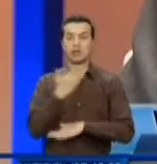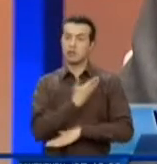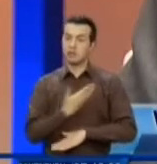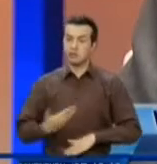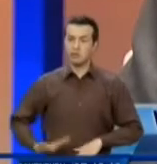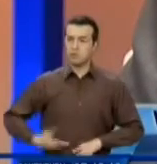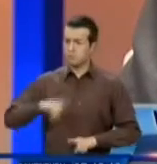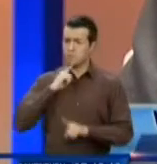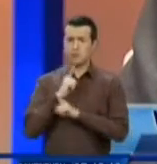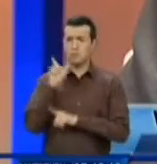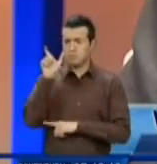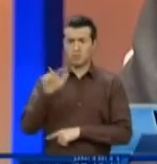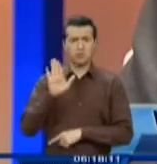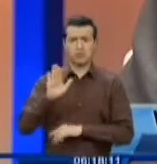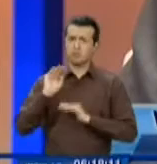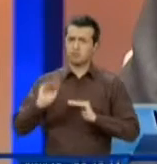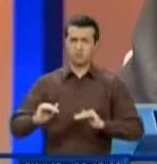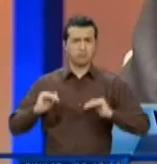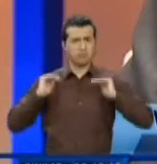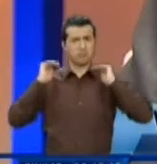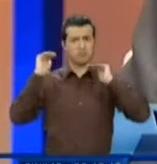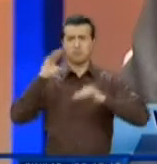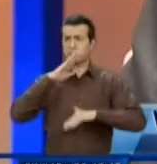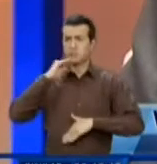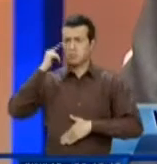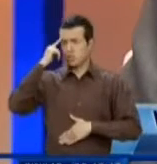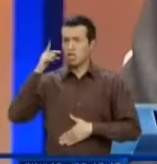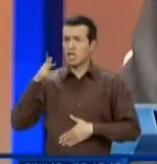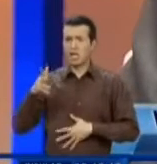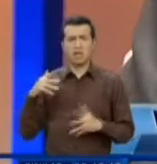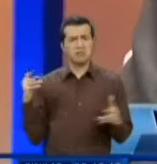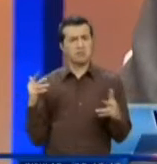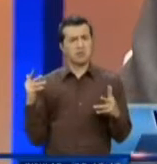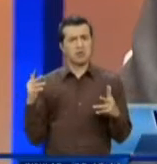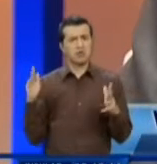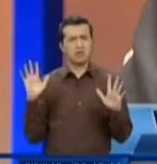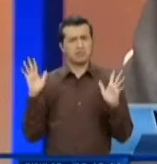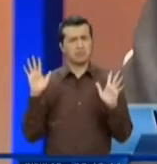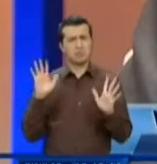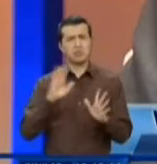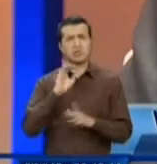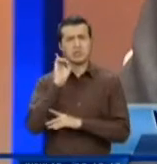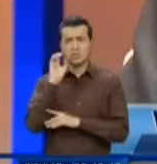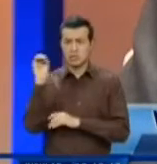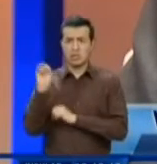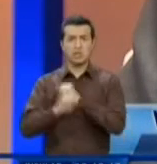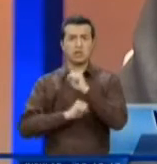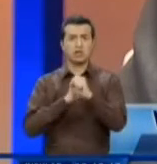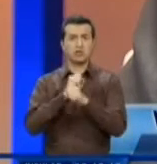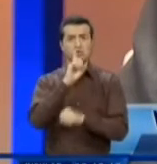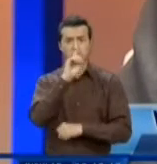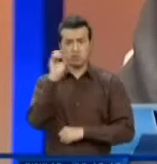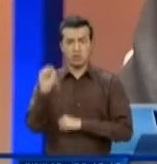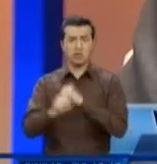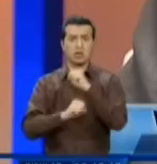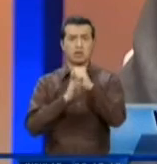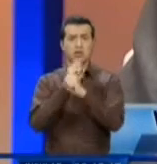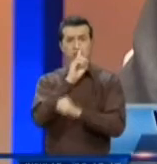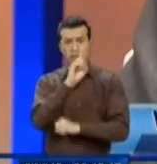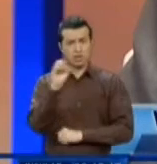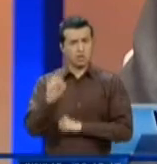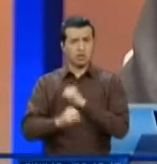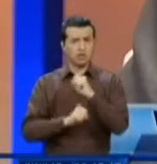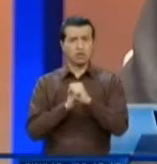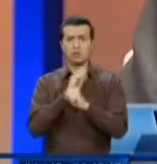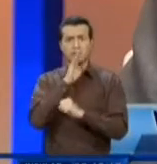una persona de la talla de Rafael Correa, que sin temor a equivocarme, cada 100 años nace una persona como